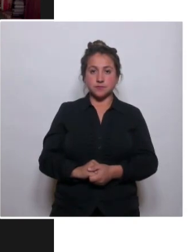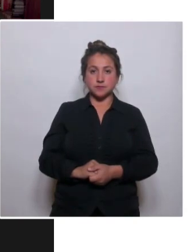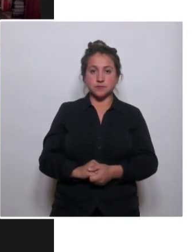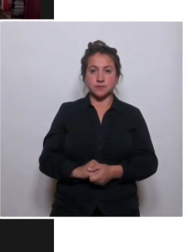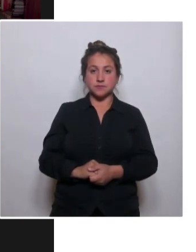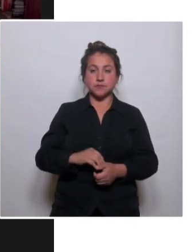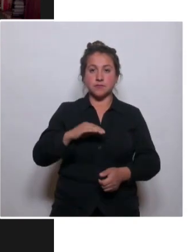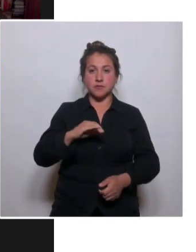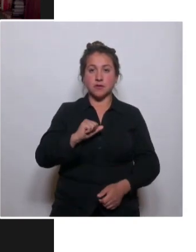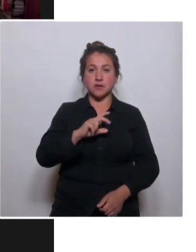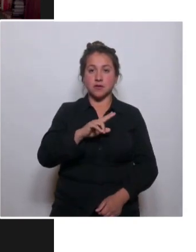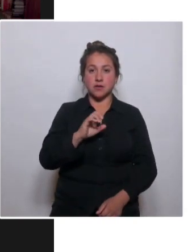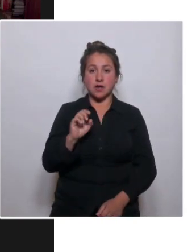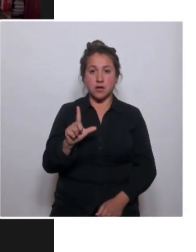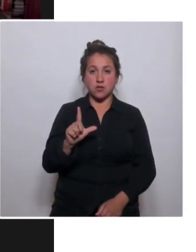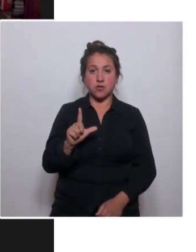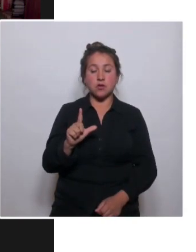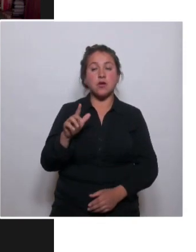Convencional Carol Baum.